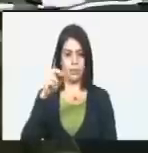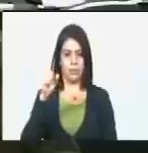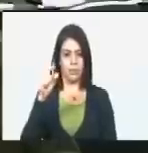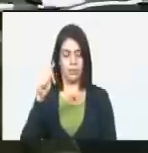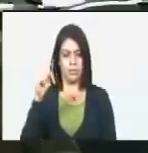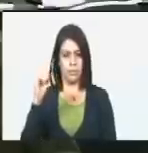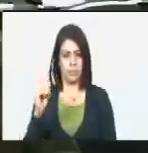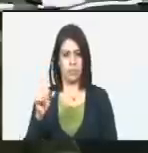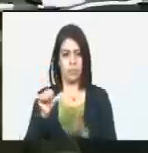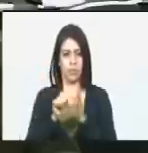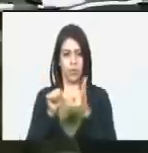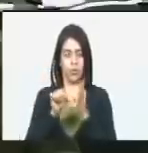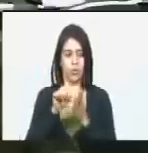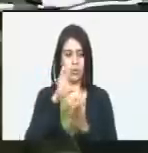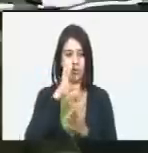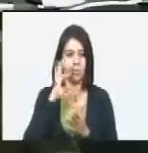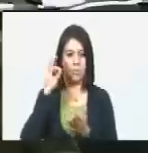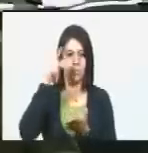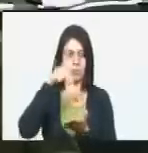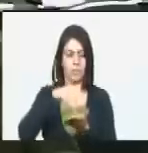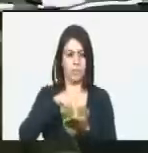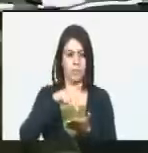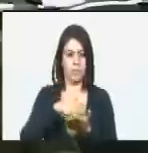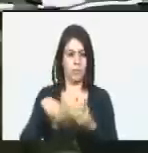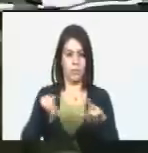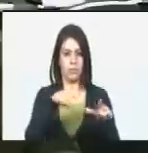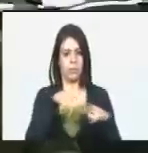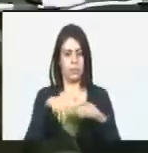París, en la sede de la UNESCO,